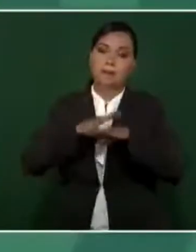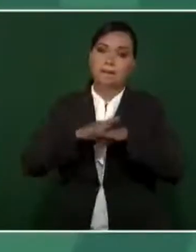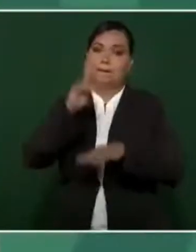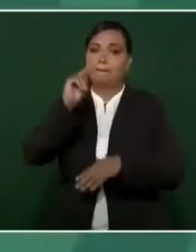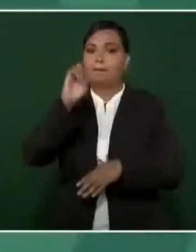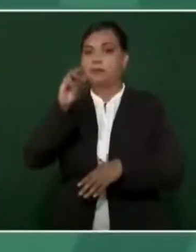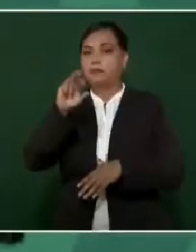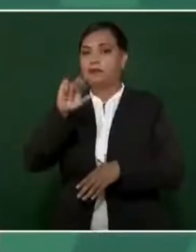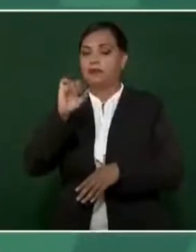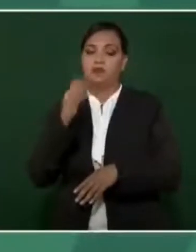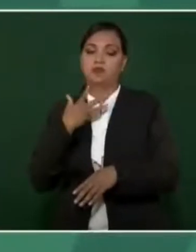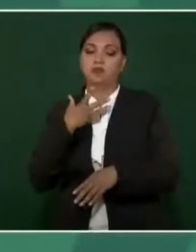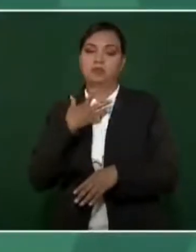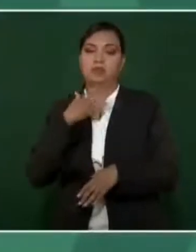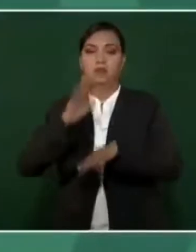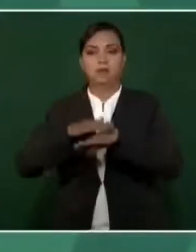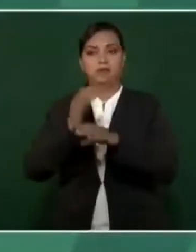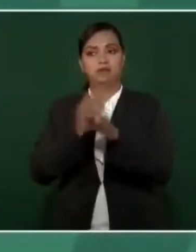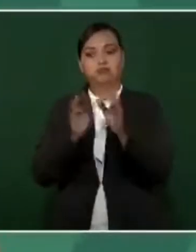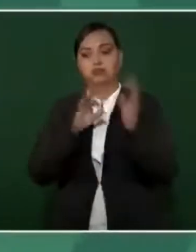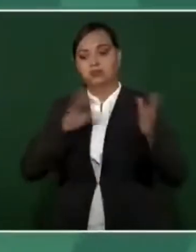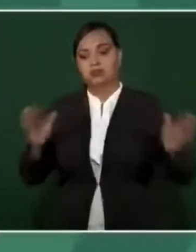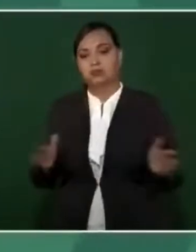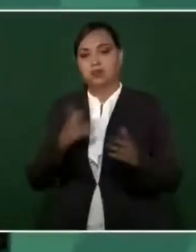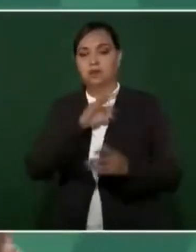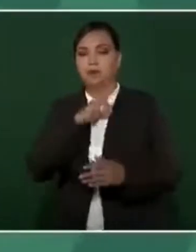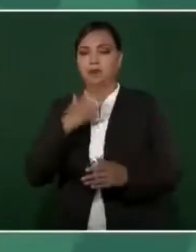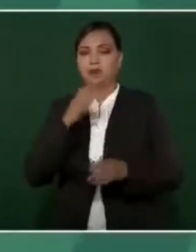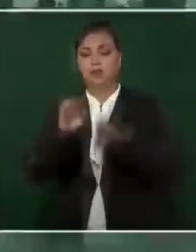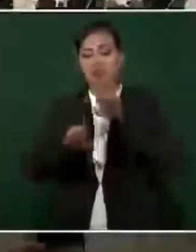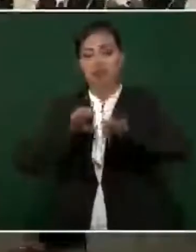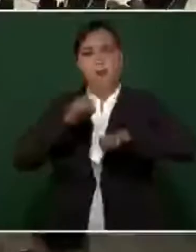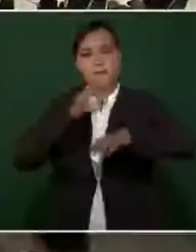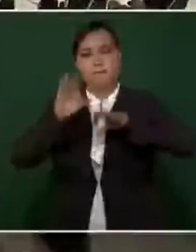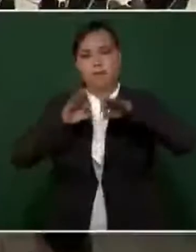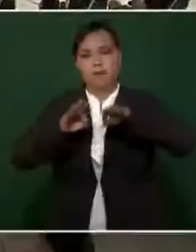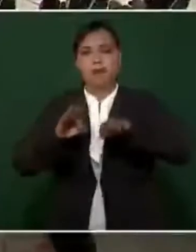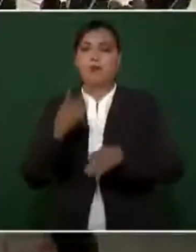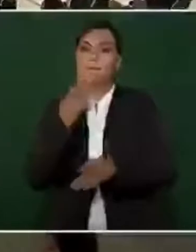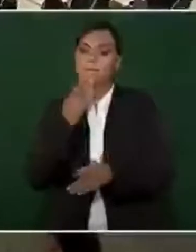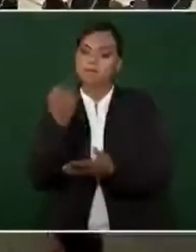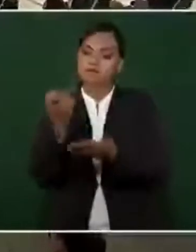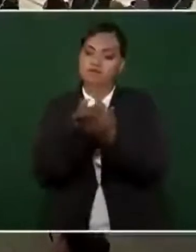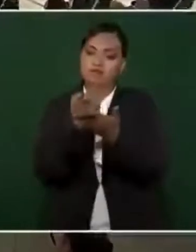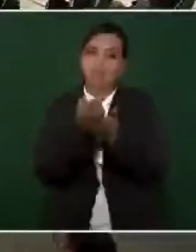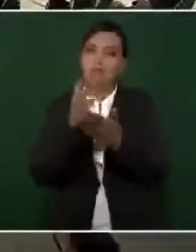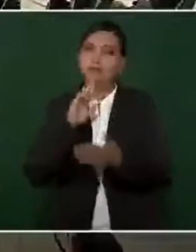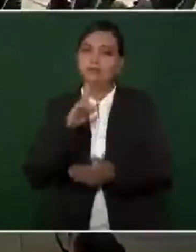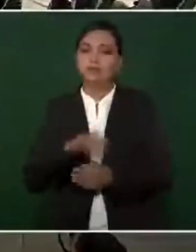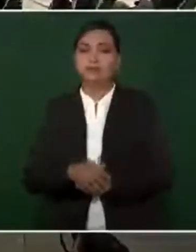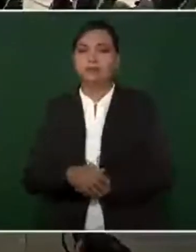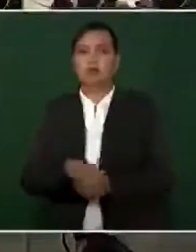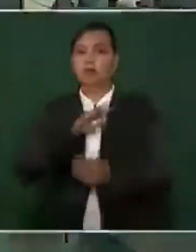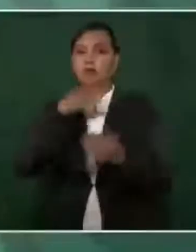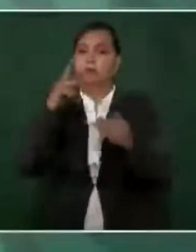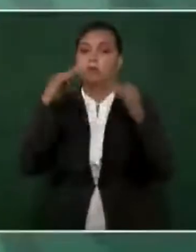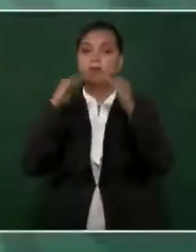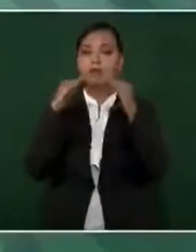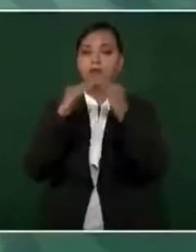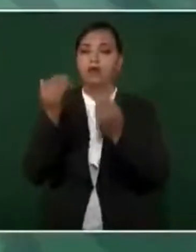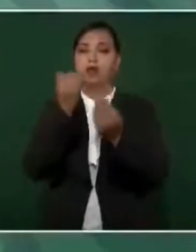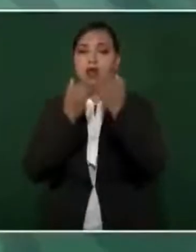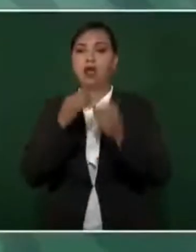los alicientes de poder tener un empleo y adecuadamente remunerado, o benefactores sociales de su vivienda, agua potable,